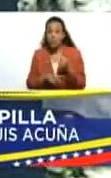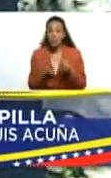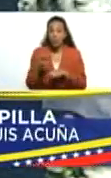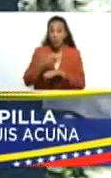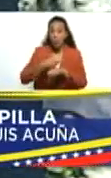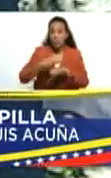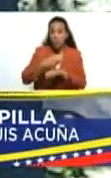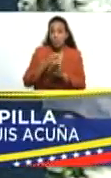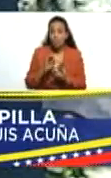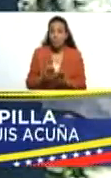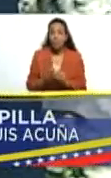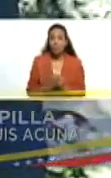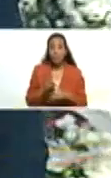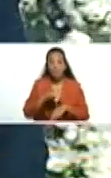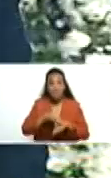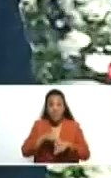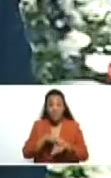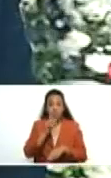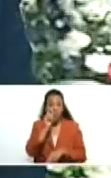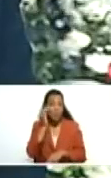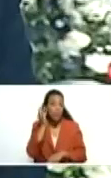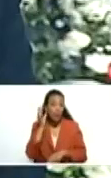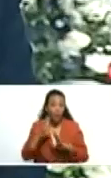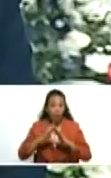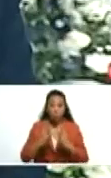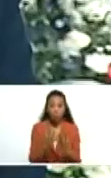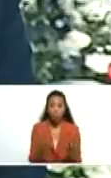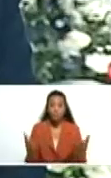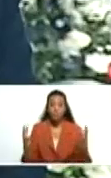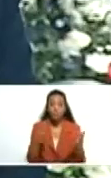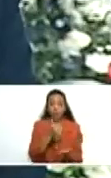gobierno, ministros, ministras.